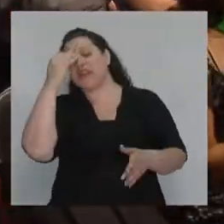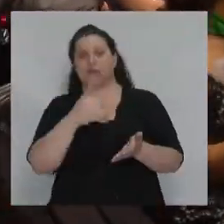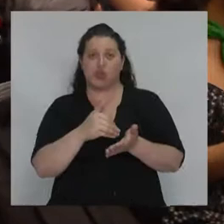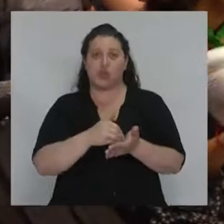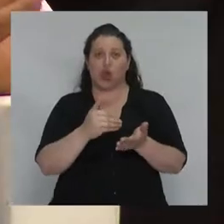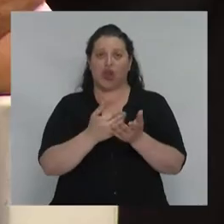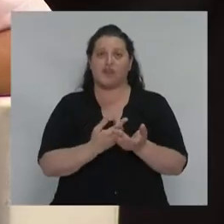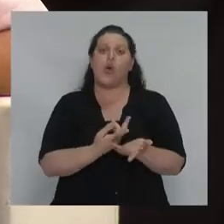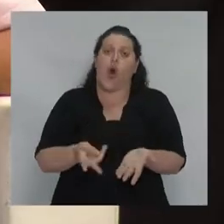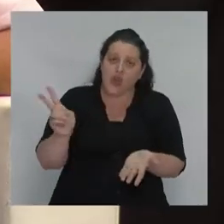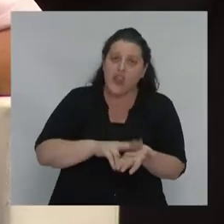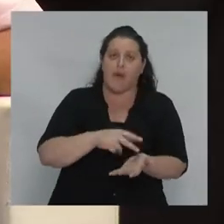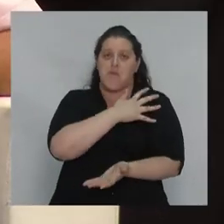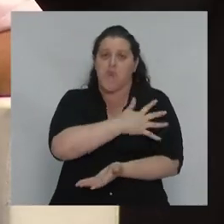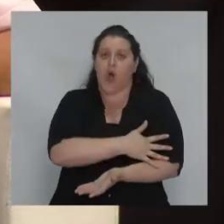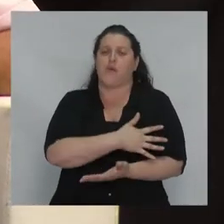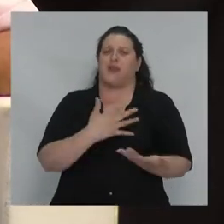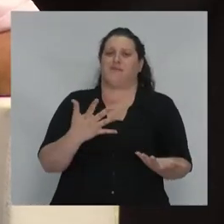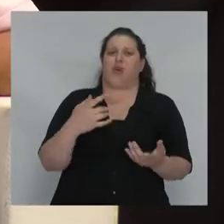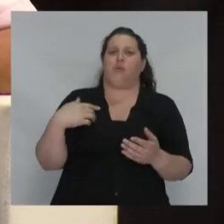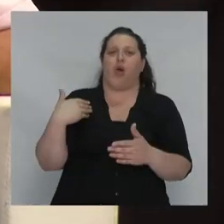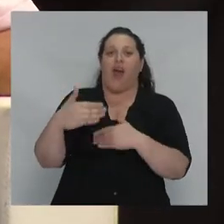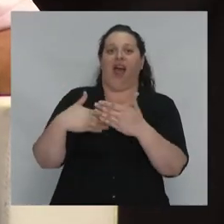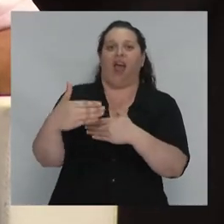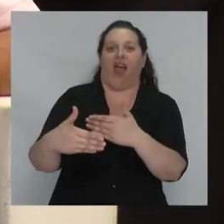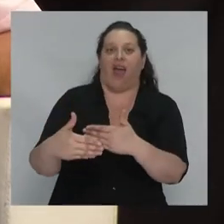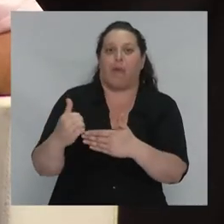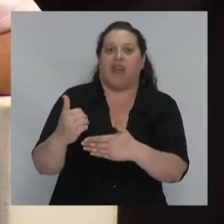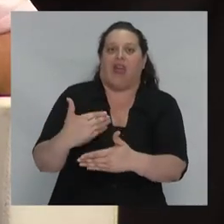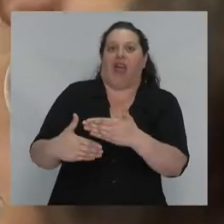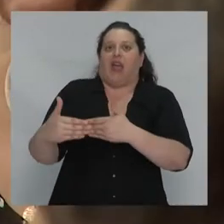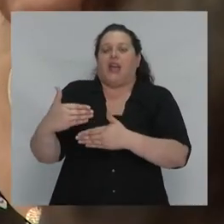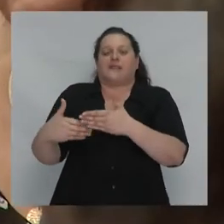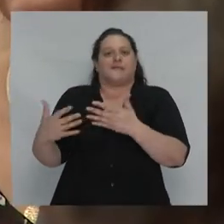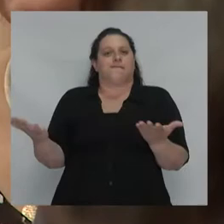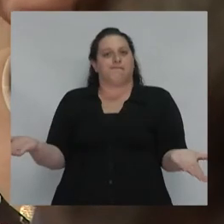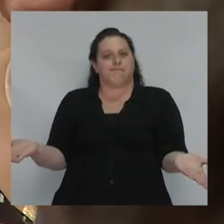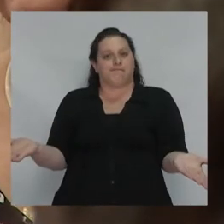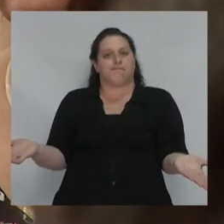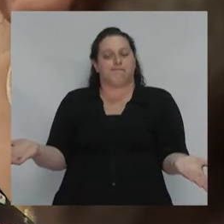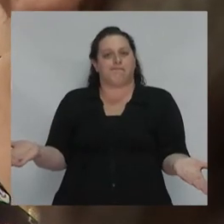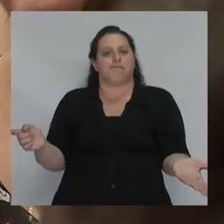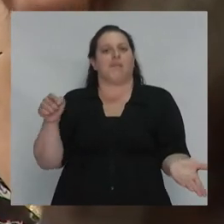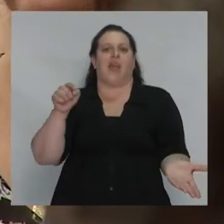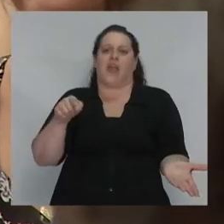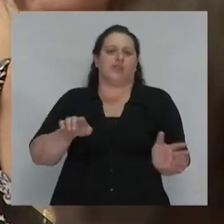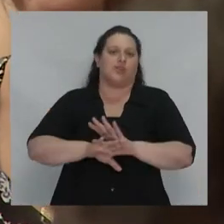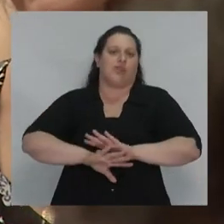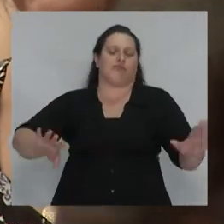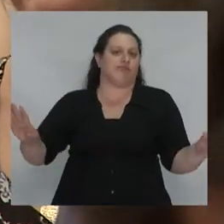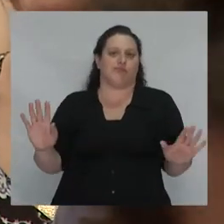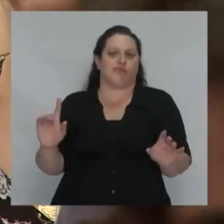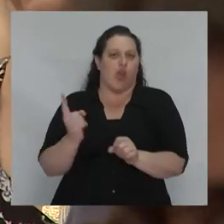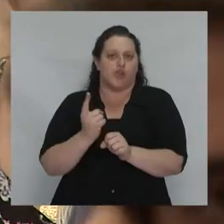millones. Estamos desandando el camino que habíamos avanzado hacia adelante. Y ese es un sacrilegio que no